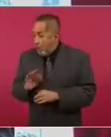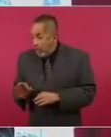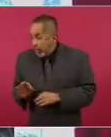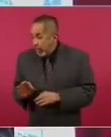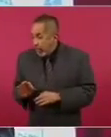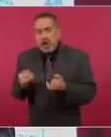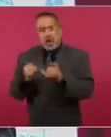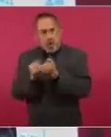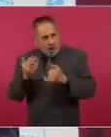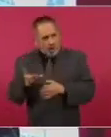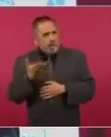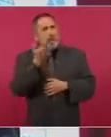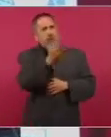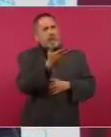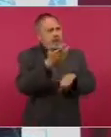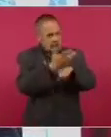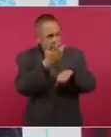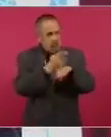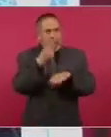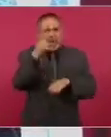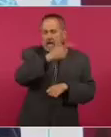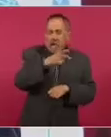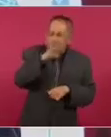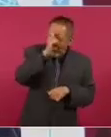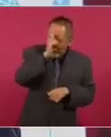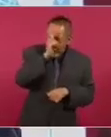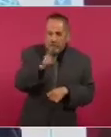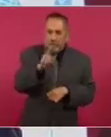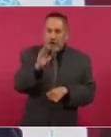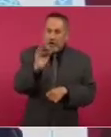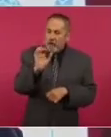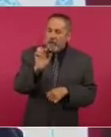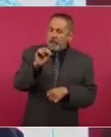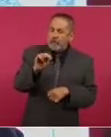Unidos, que también lo prohíban